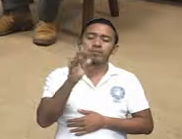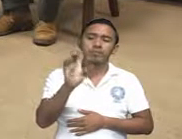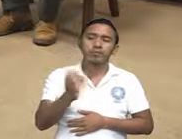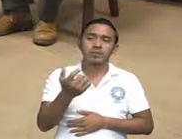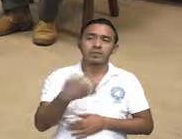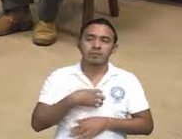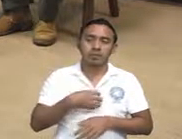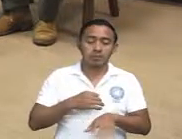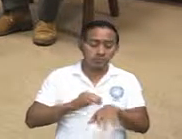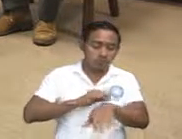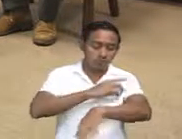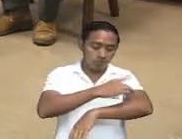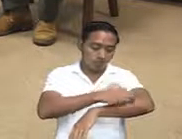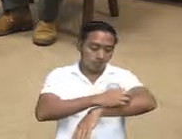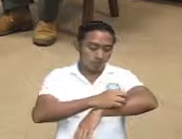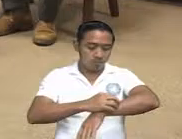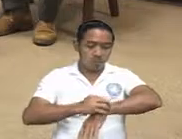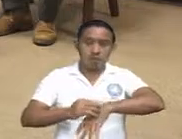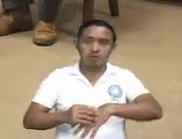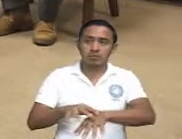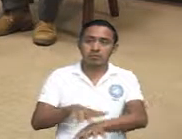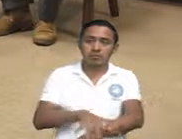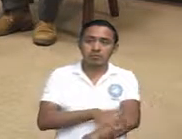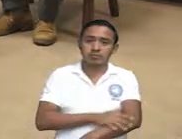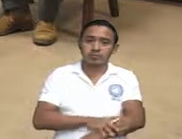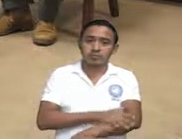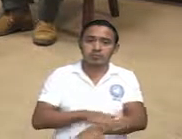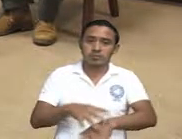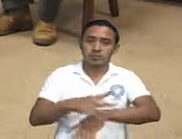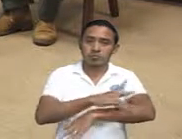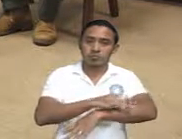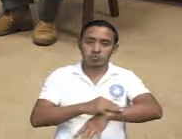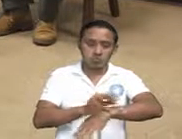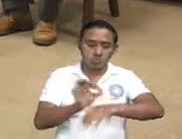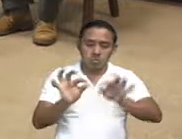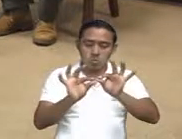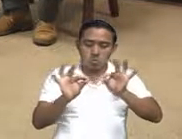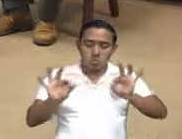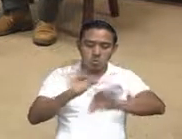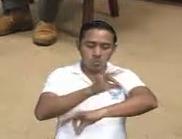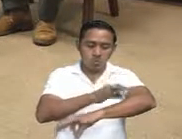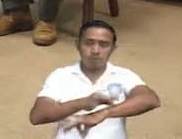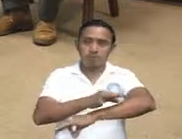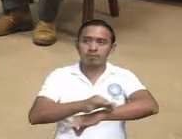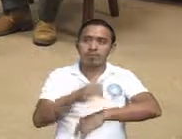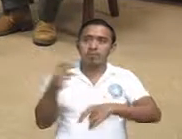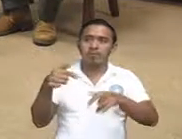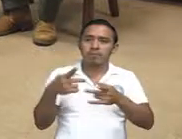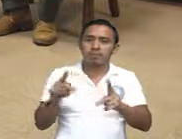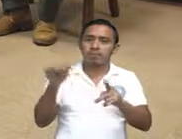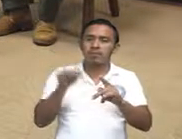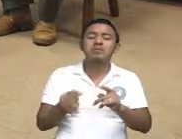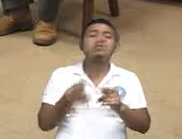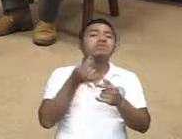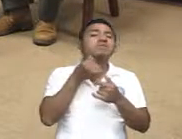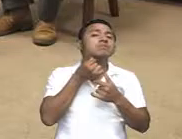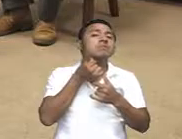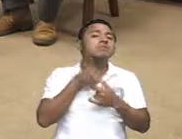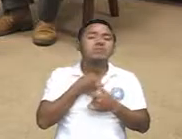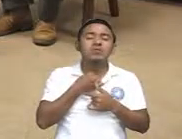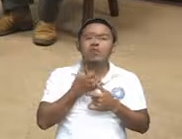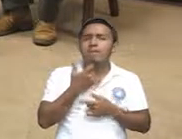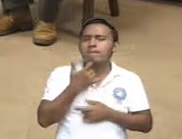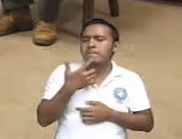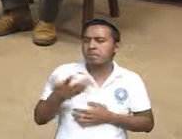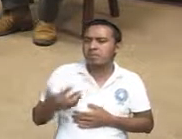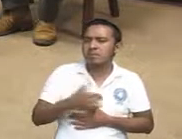nivel externo, en las pantorrillas, en las piernas, nada más que se ubican en el esófago. ¿Cuál o por qué